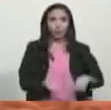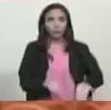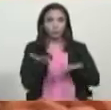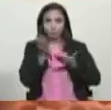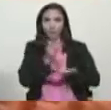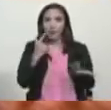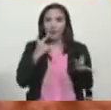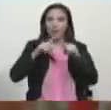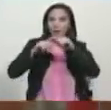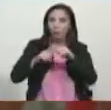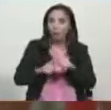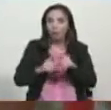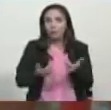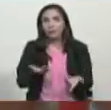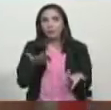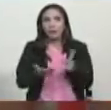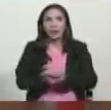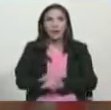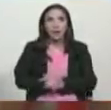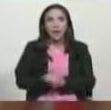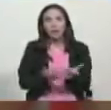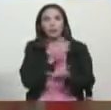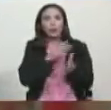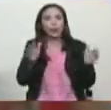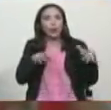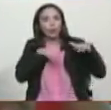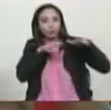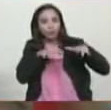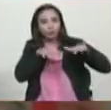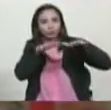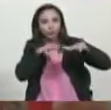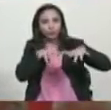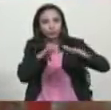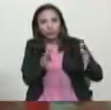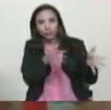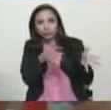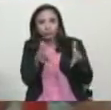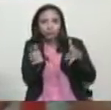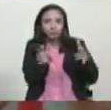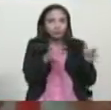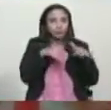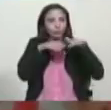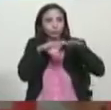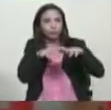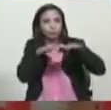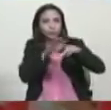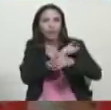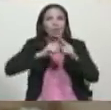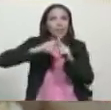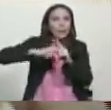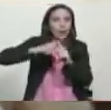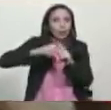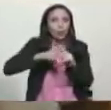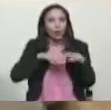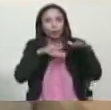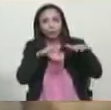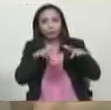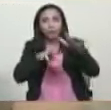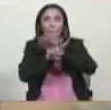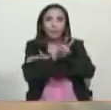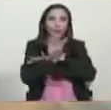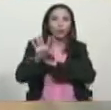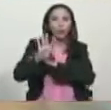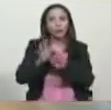una especie como de aires acondicionados que hacen que esto esté más fresco. Esto debe estar a una temperatura cercana a los